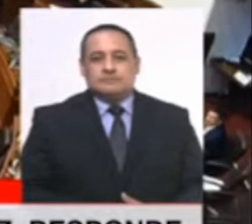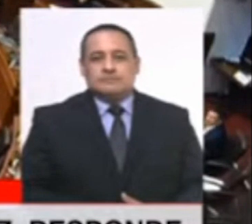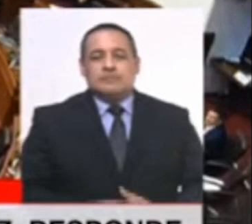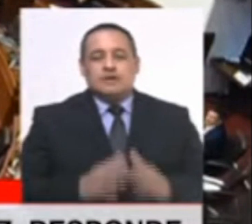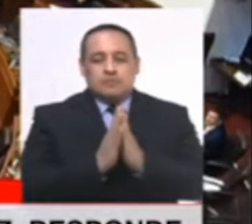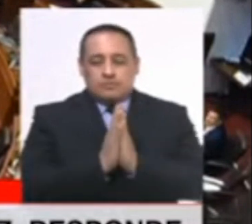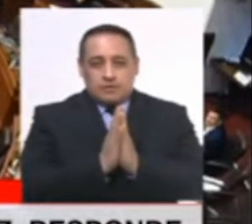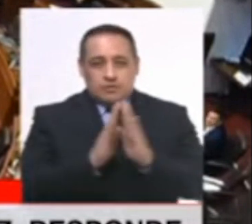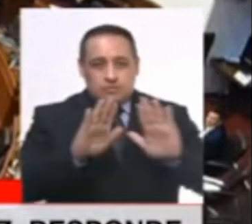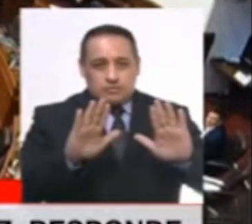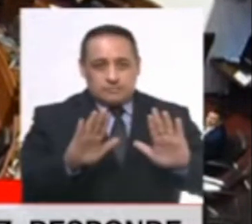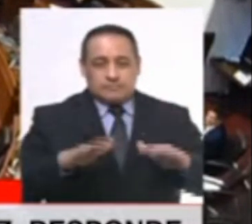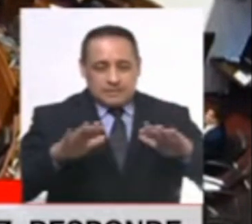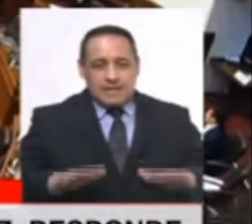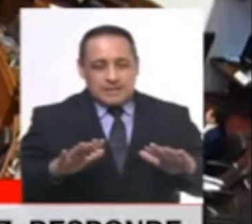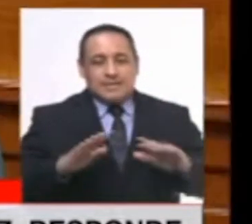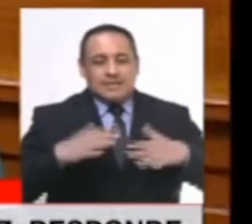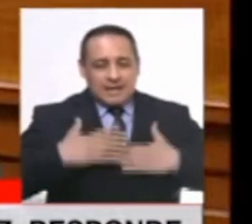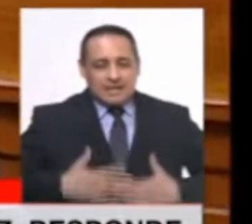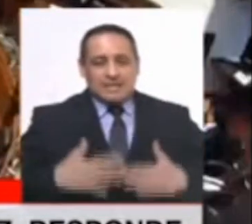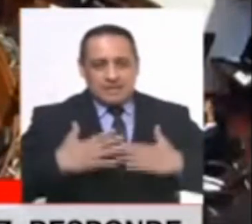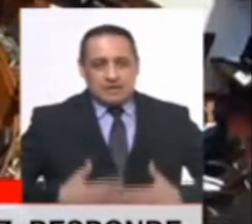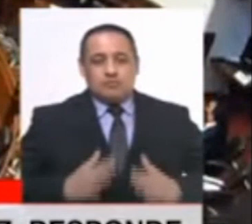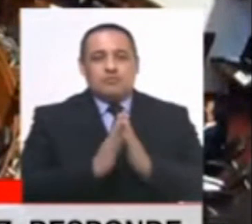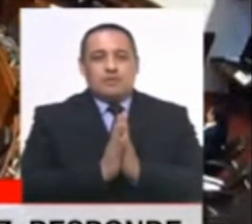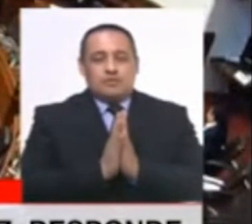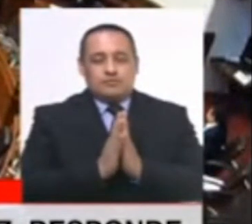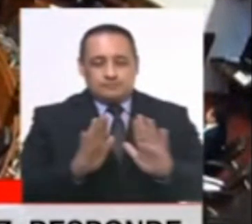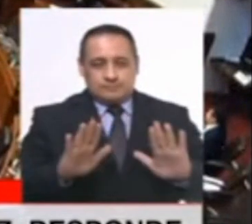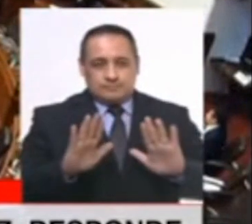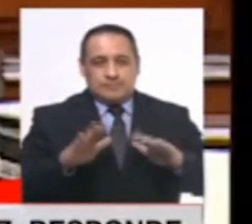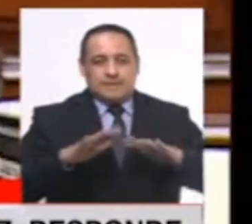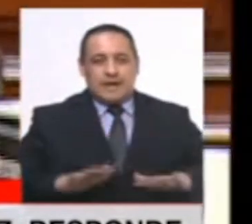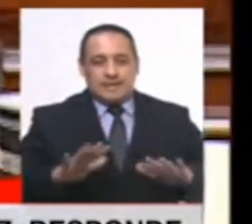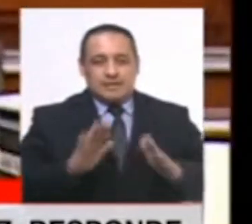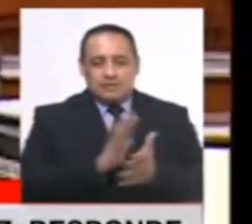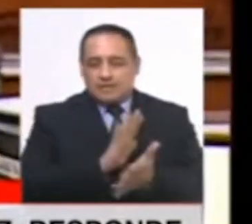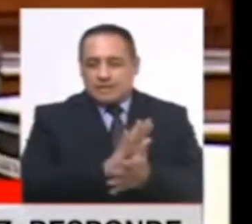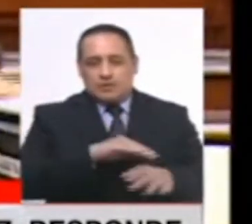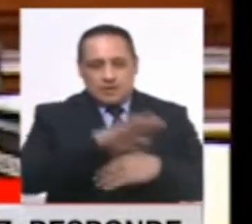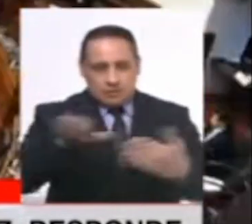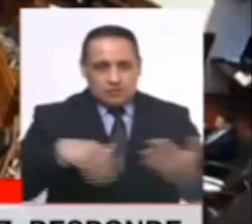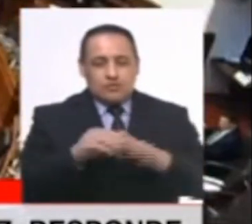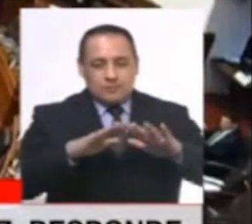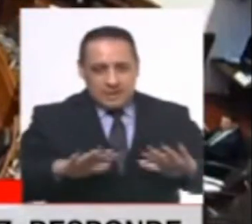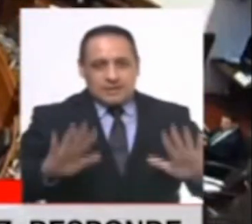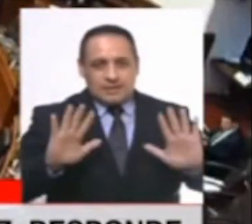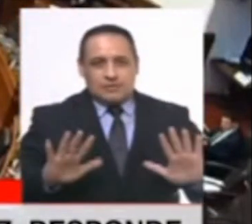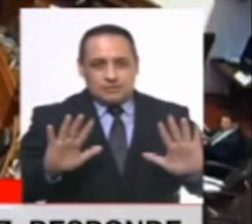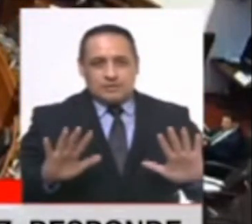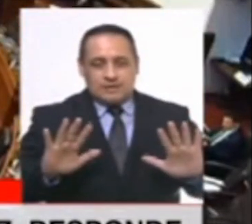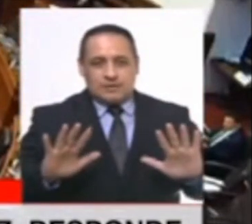Por favor. Un poquito de calma. Tranquilo, por favor. Un poquito de calma, por favor.